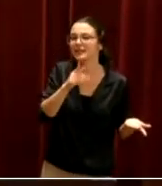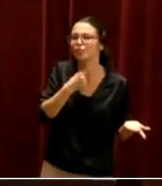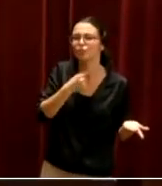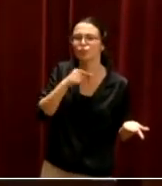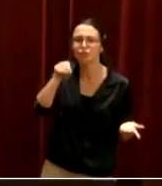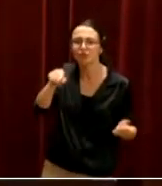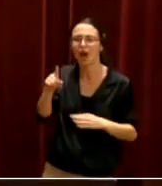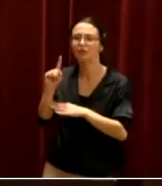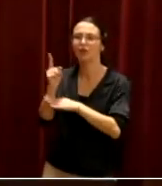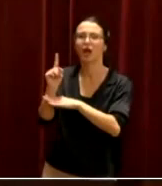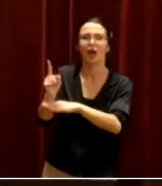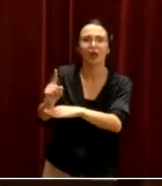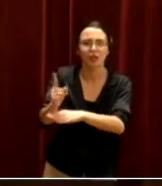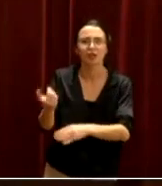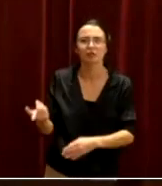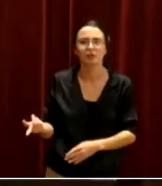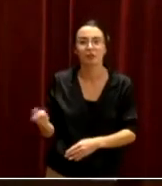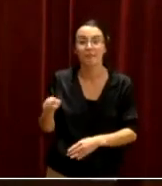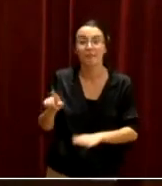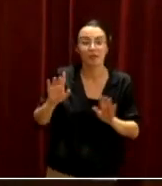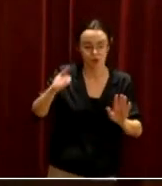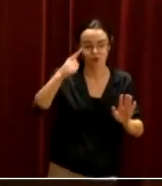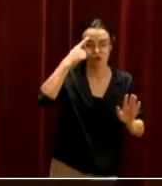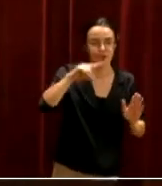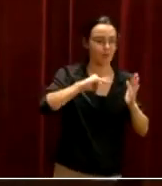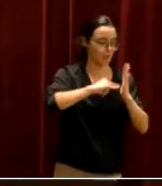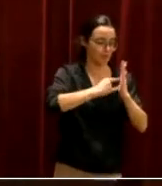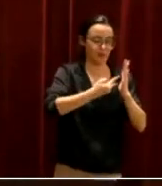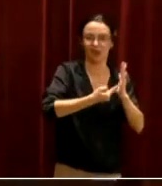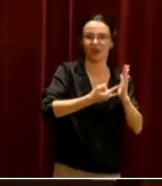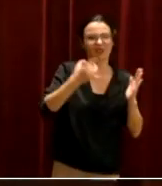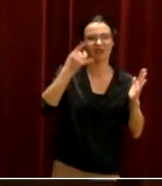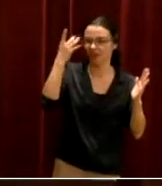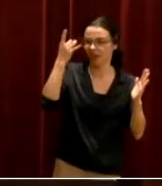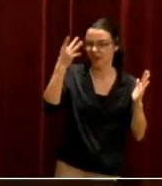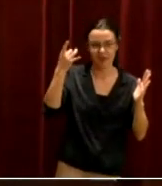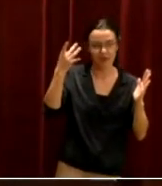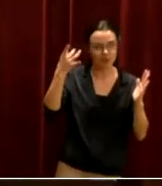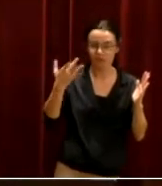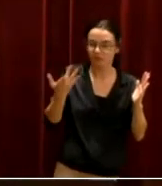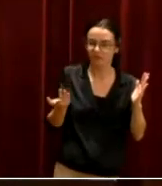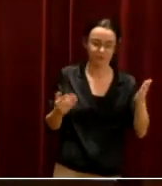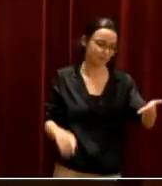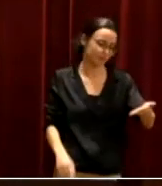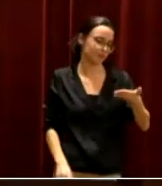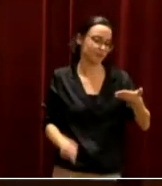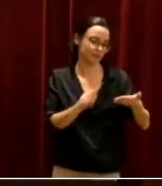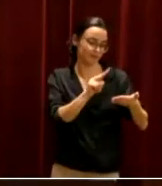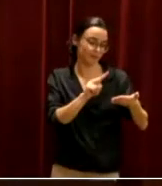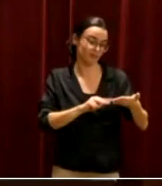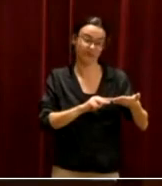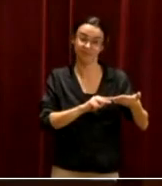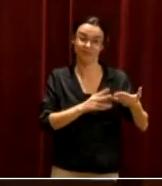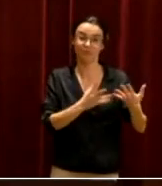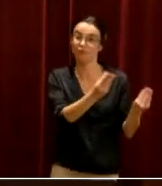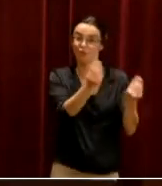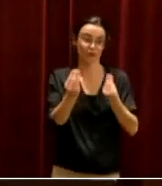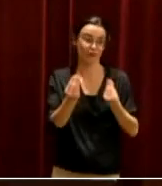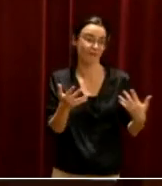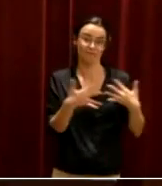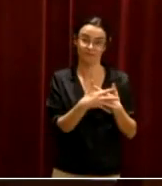lo que sí sé es que es un proyecto ridículo que está plagado de inconvenientes